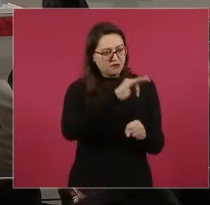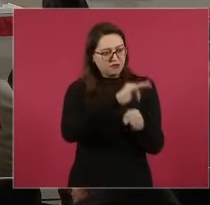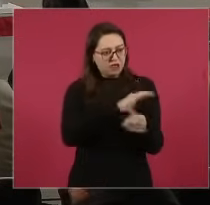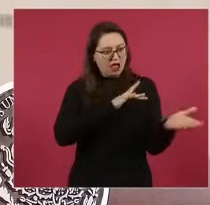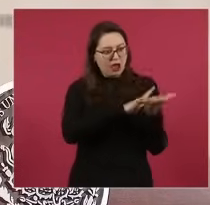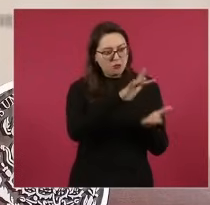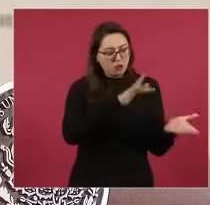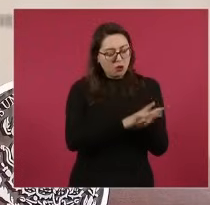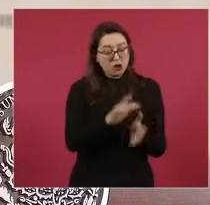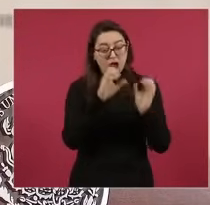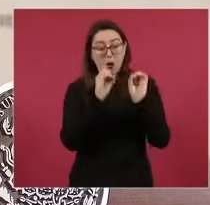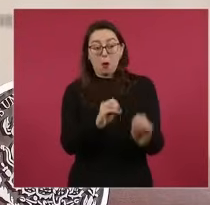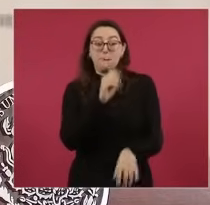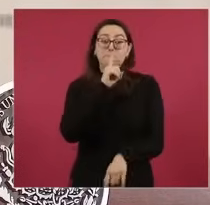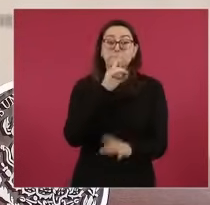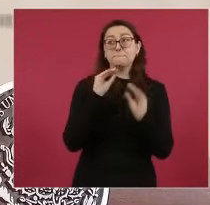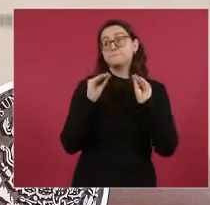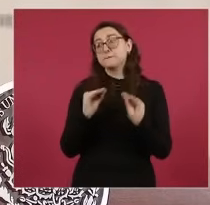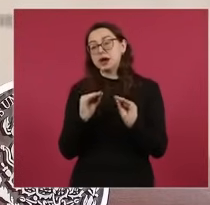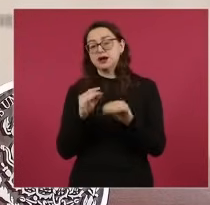apoyaron con su silencio,